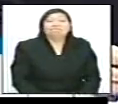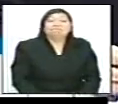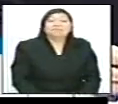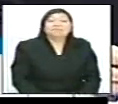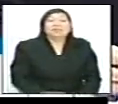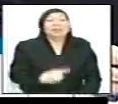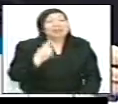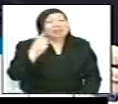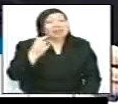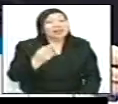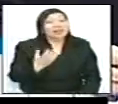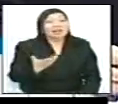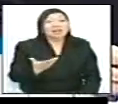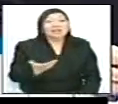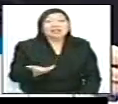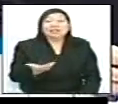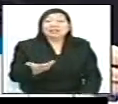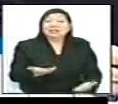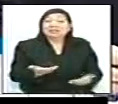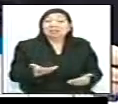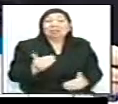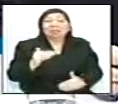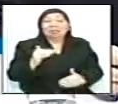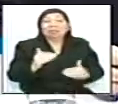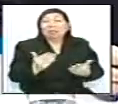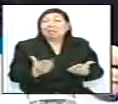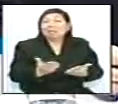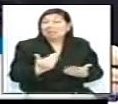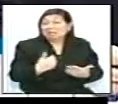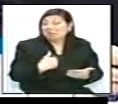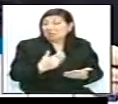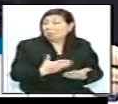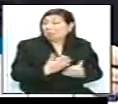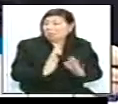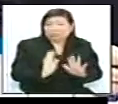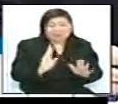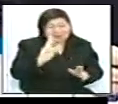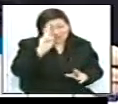según él cree, un poco desequilibrado, qué sé yo,